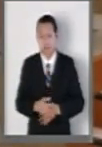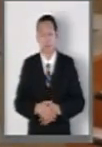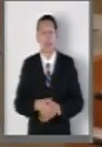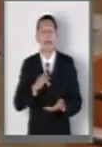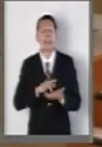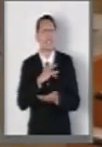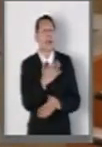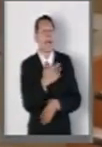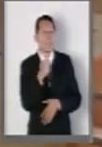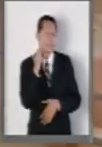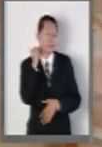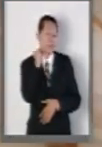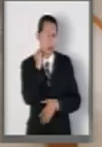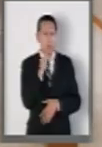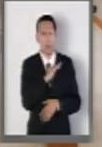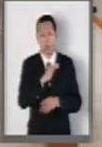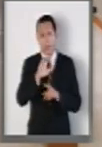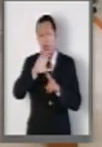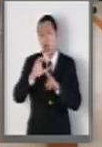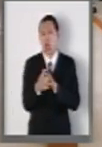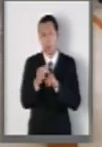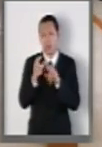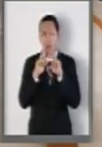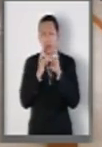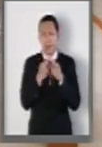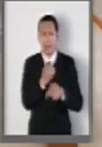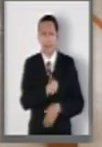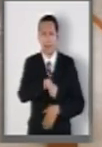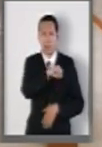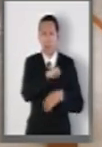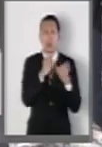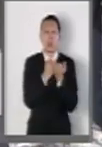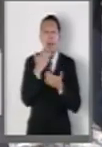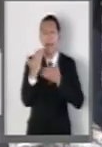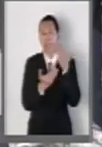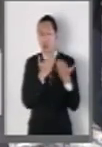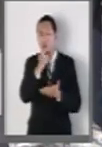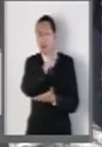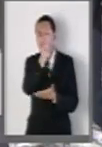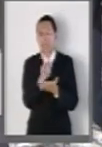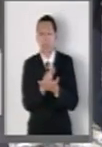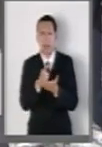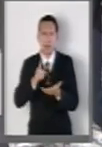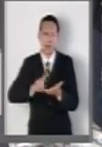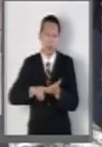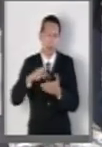senador. Túrnese a las Comisiones Unidas de Salud y de Estudios Legislativos de la Cámara de Senadores.